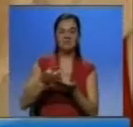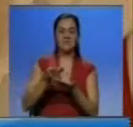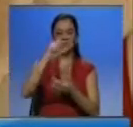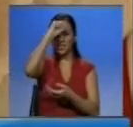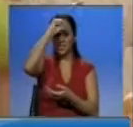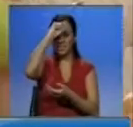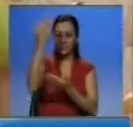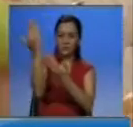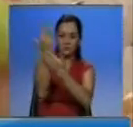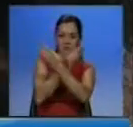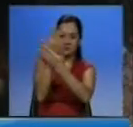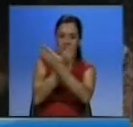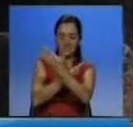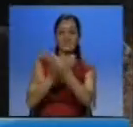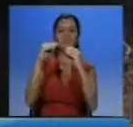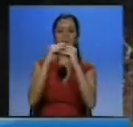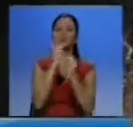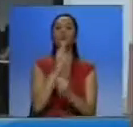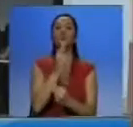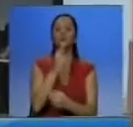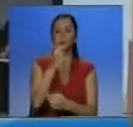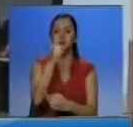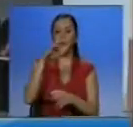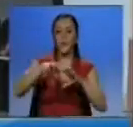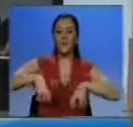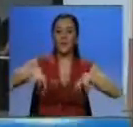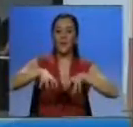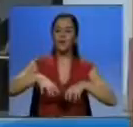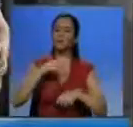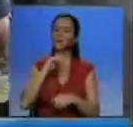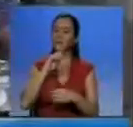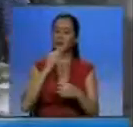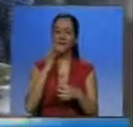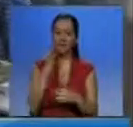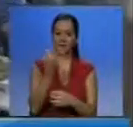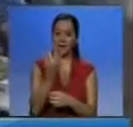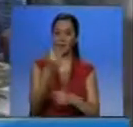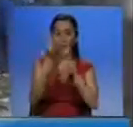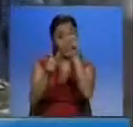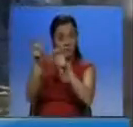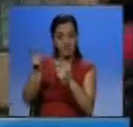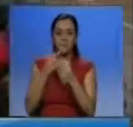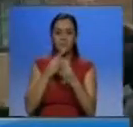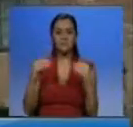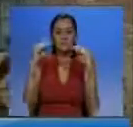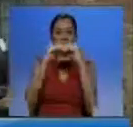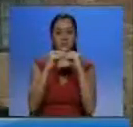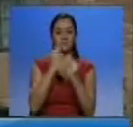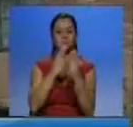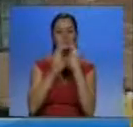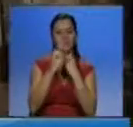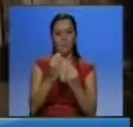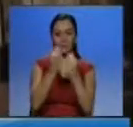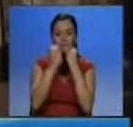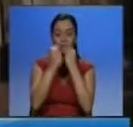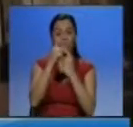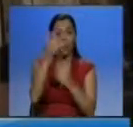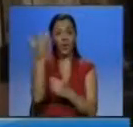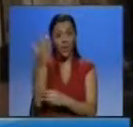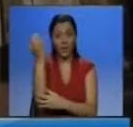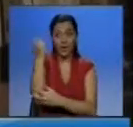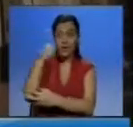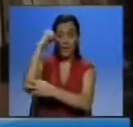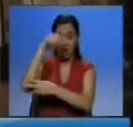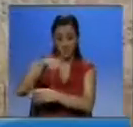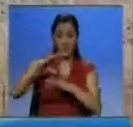los dulces cuencanos y su delicioso pan hacen que sus visitantes pidan siempre más. Y si usted está pensando en viajar por el país